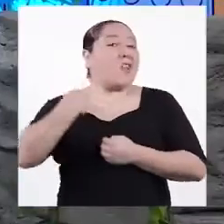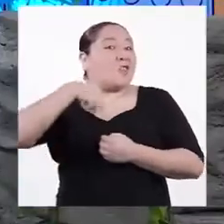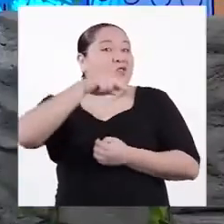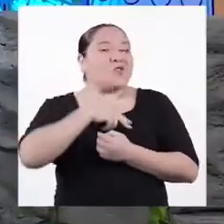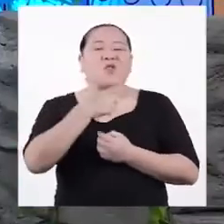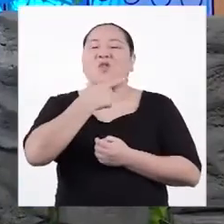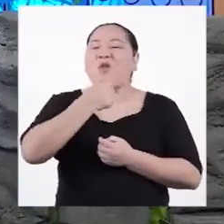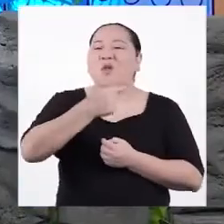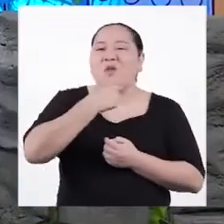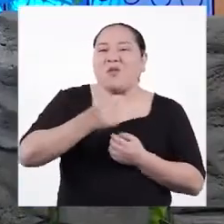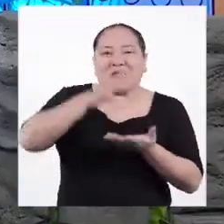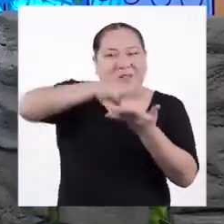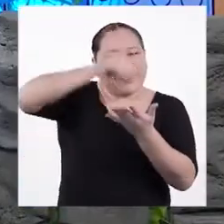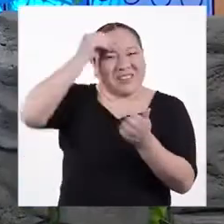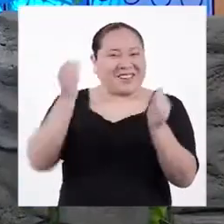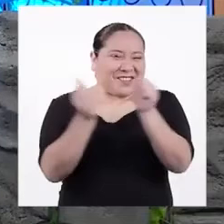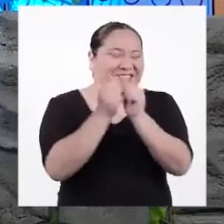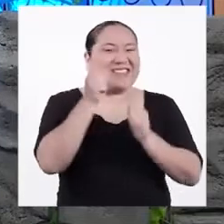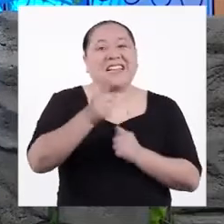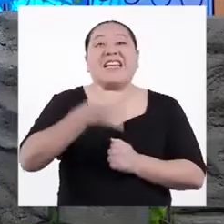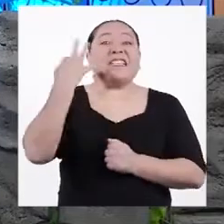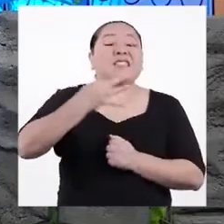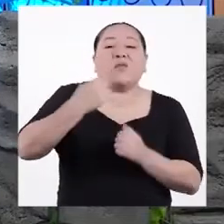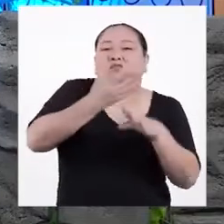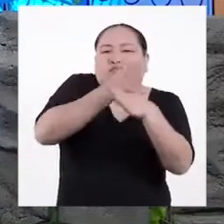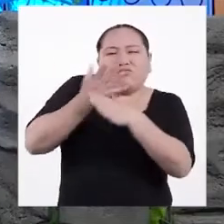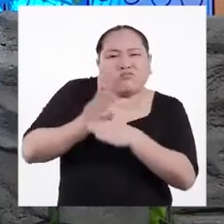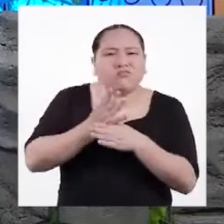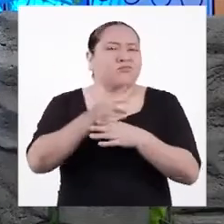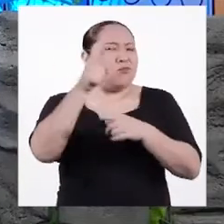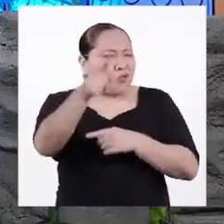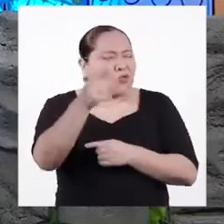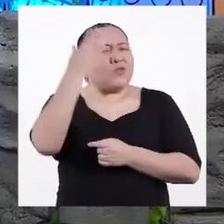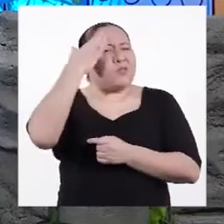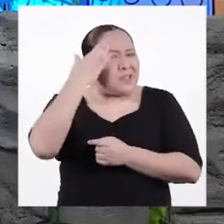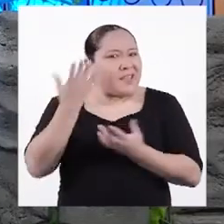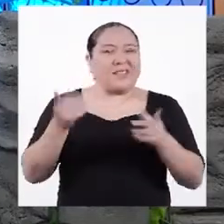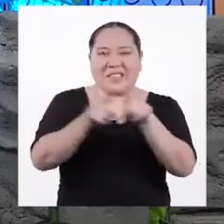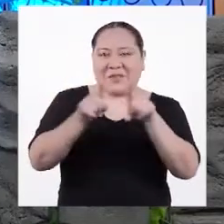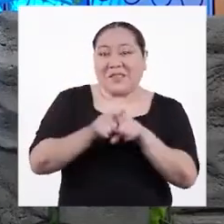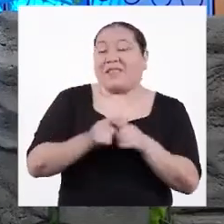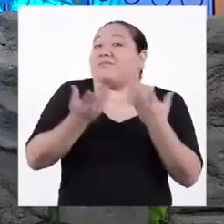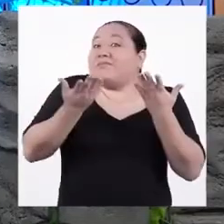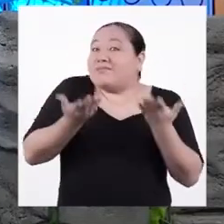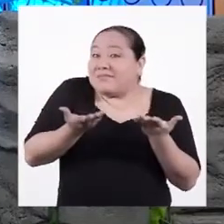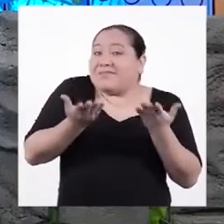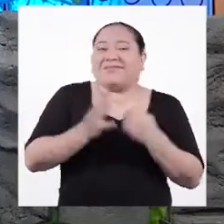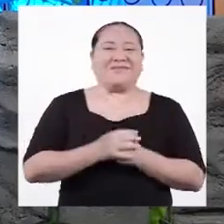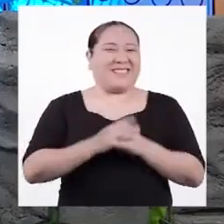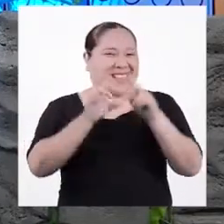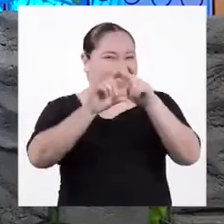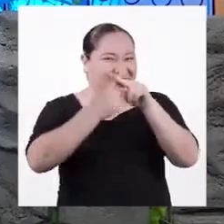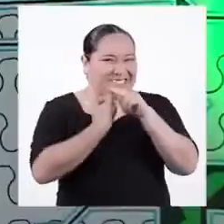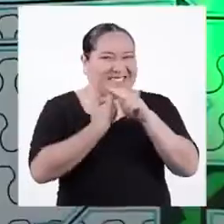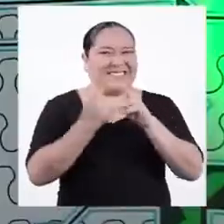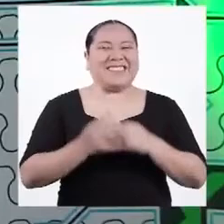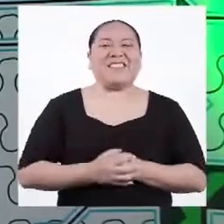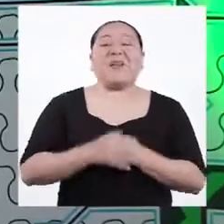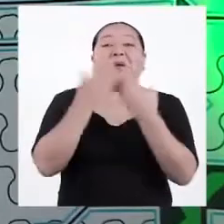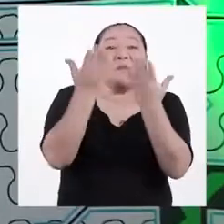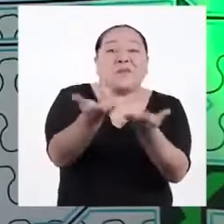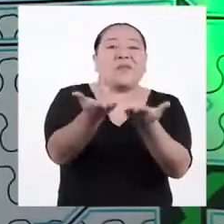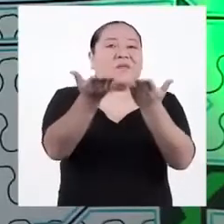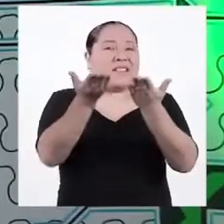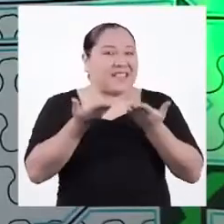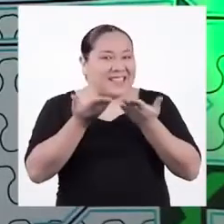nos encanta aprender contigo, porque siempre nos compartes todo lo que sabes también. Entonces, ¡empecemos!